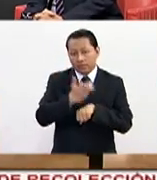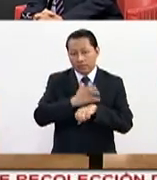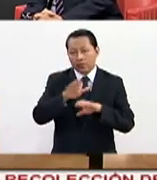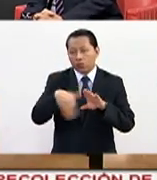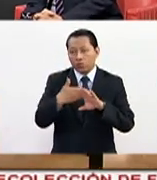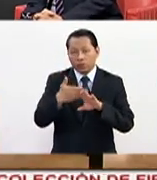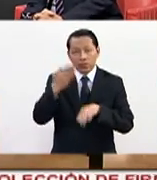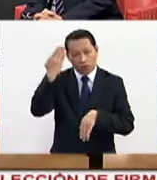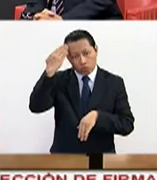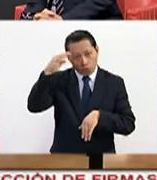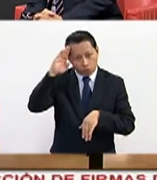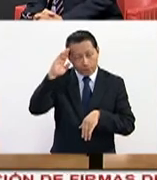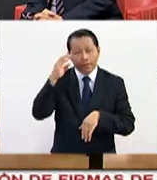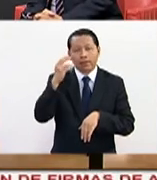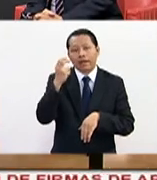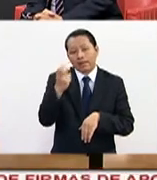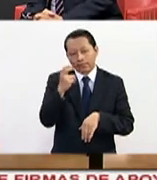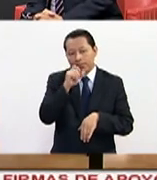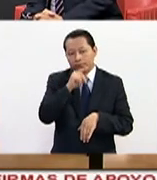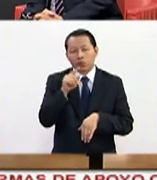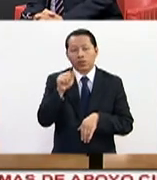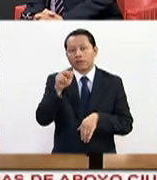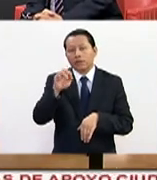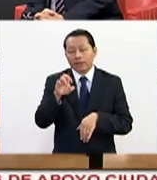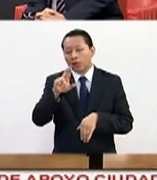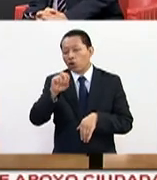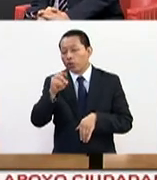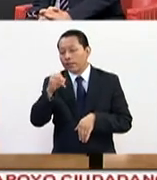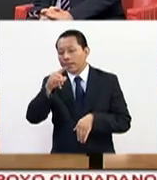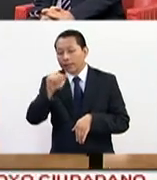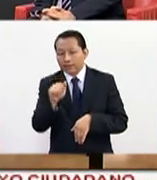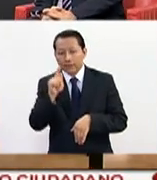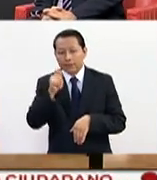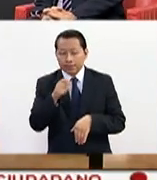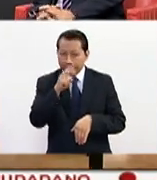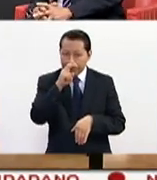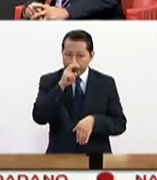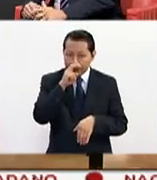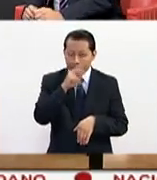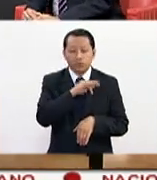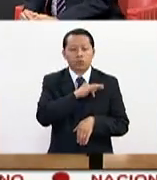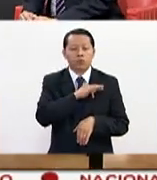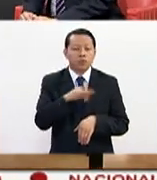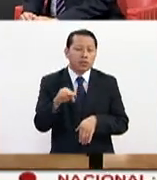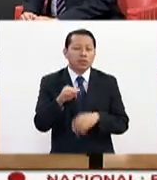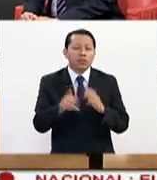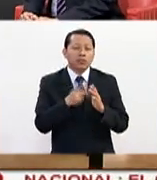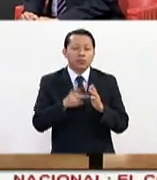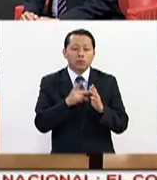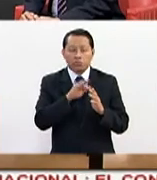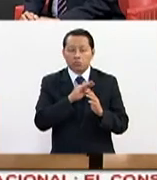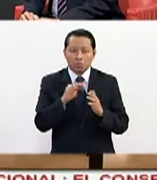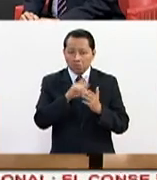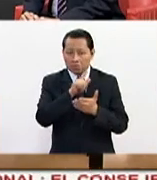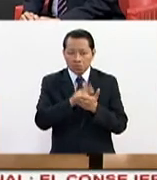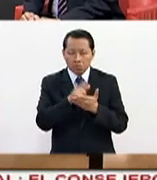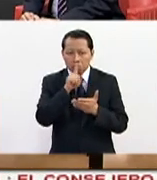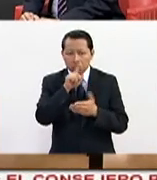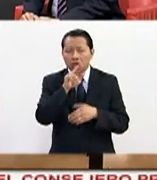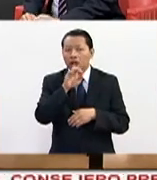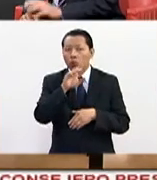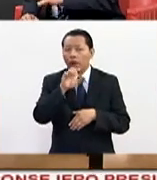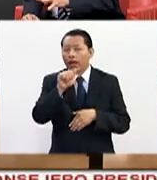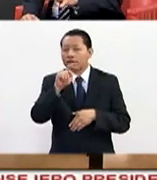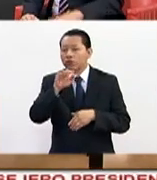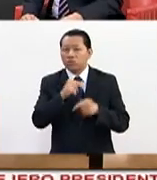ante Cuba, y como lo anticipó ya el canciller Rodríguez, si es muy dura, pues podría incluso, sin impedimentos legales, continuar Raúl Castro